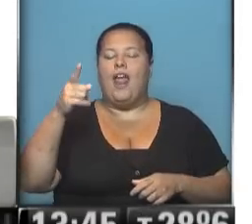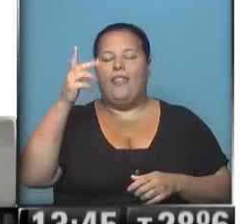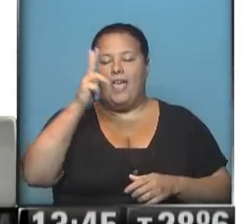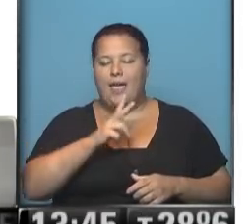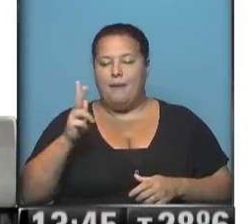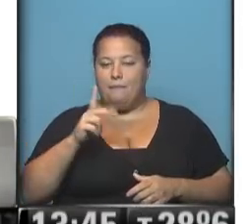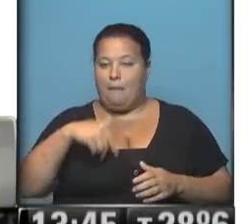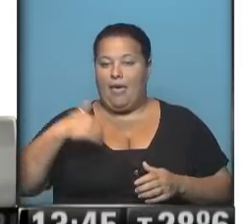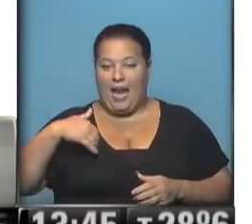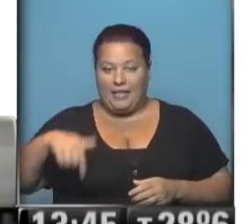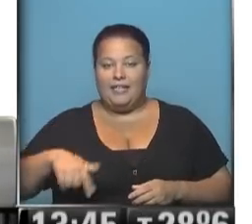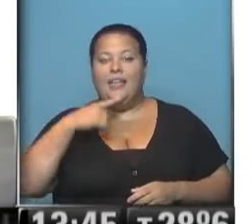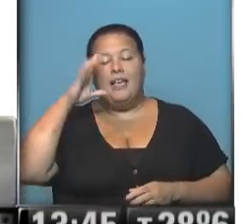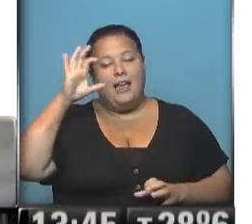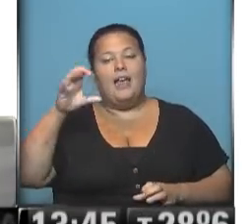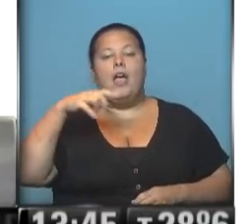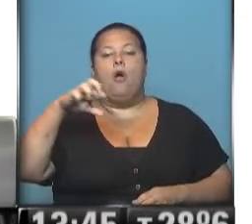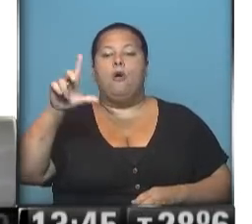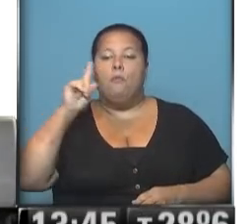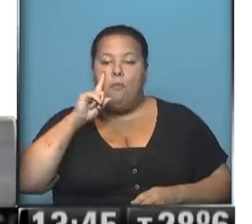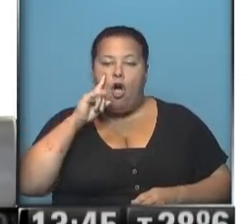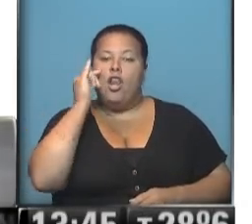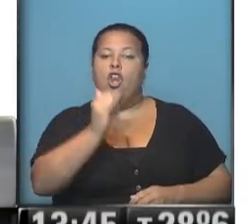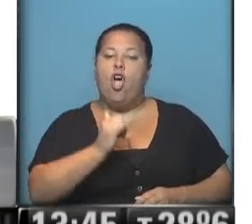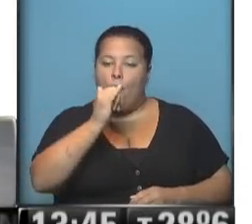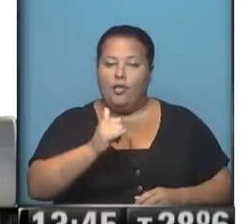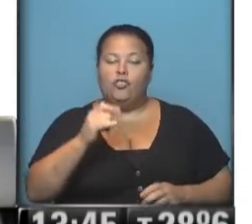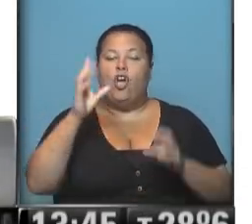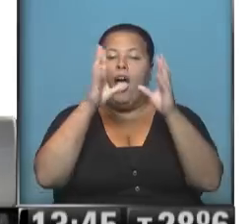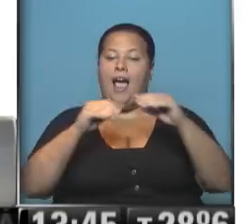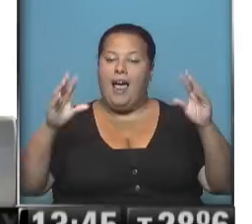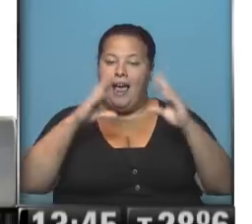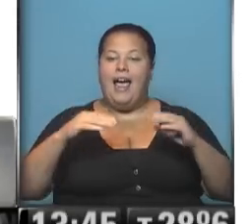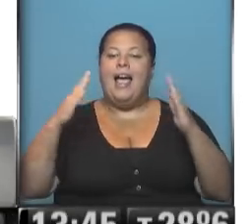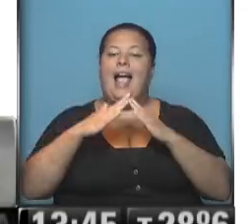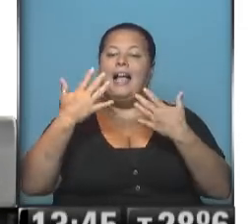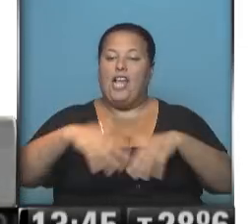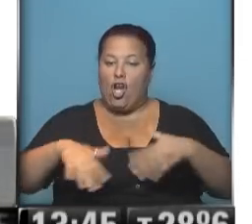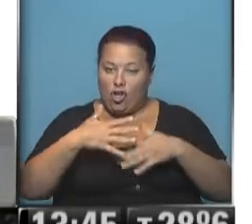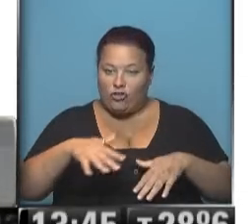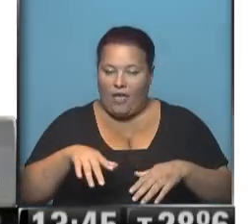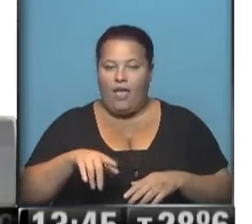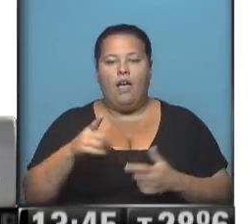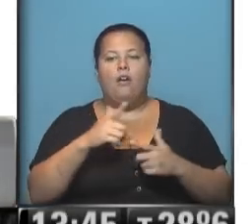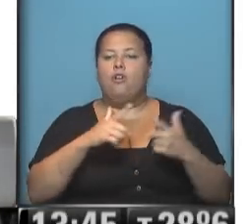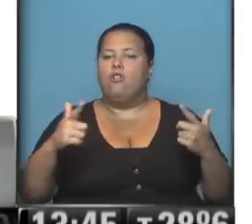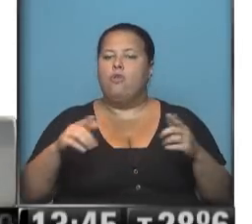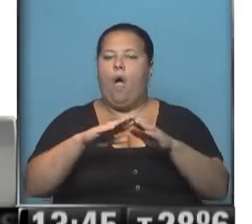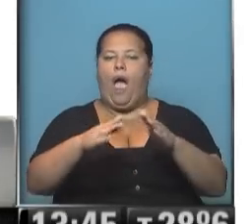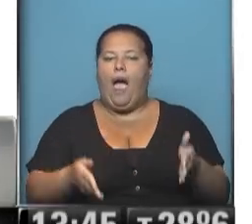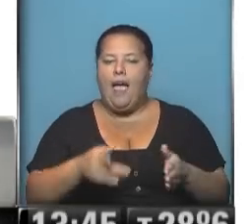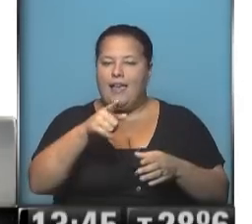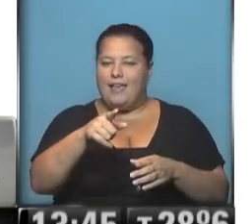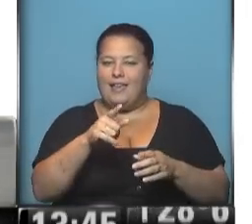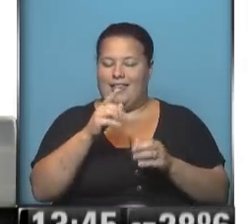Argentina y recordó que el cardenal Mario Poli le había comentado que el árbol de Casa Rosada no tenía pesebre. Y